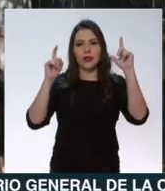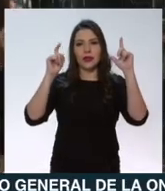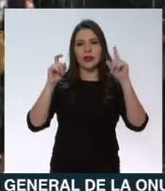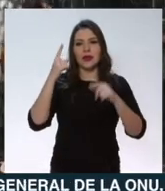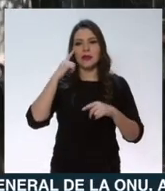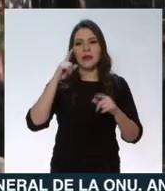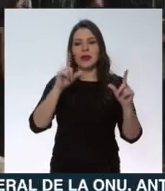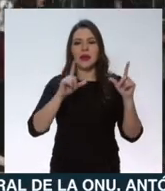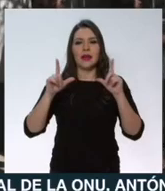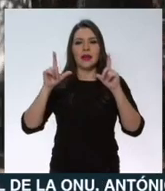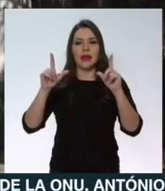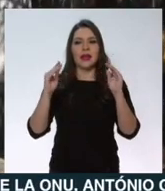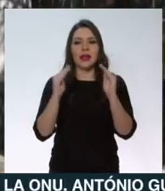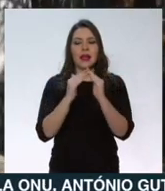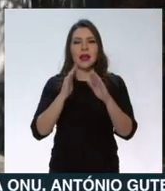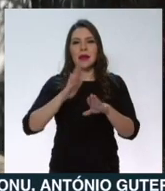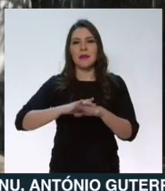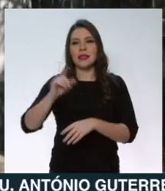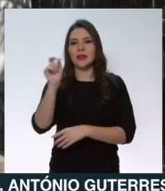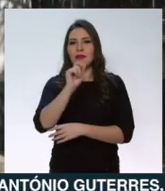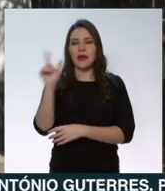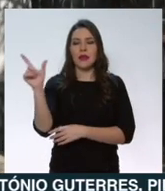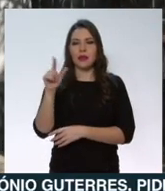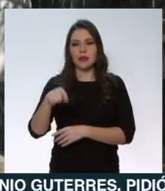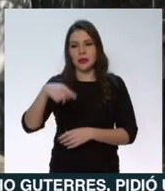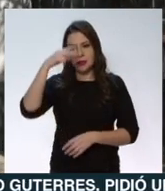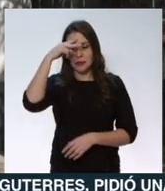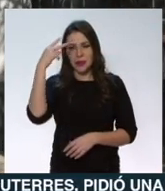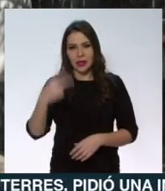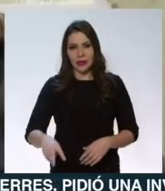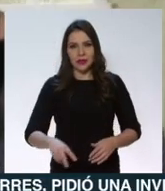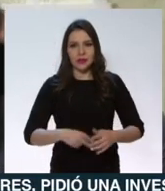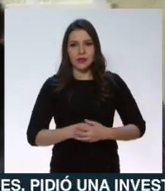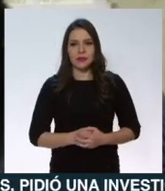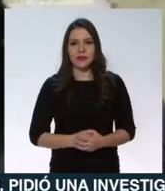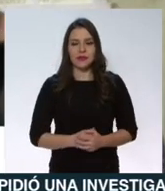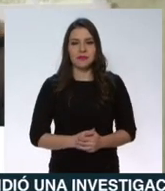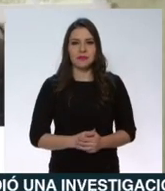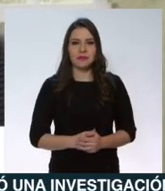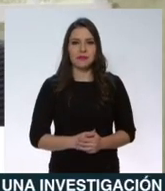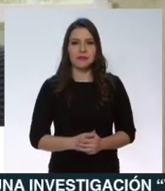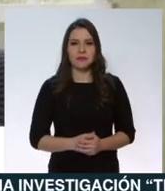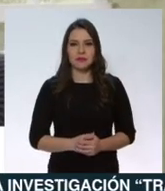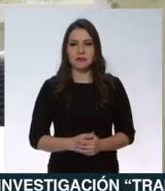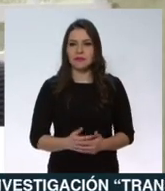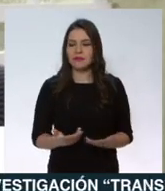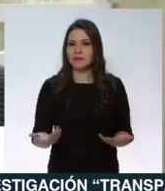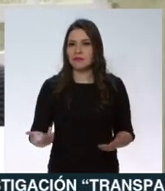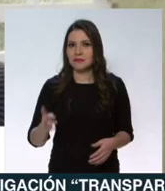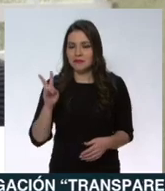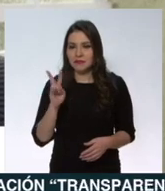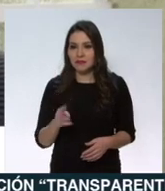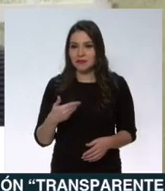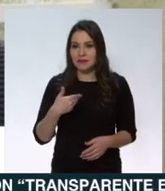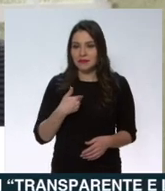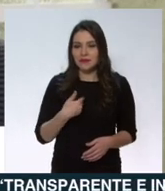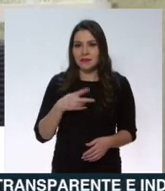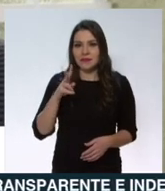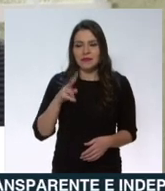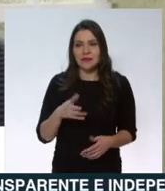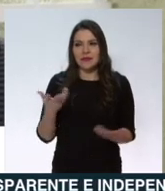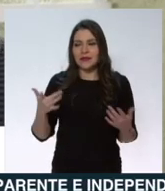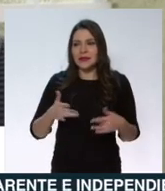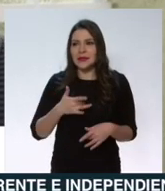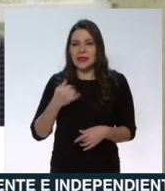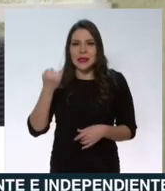la fachada de la vivienda más famosa de México. Pues verdaderamente así muy sorprendida por